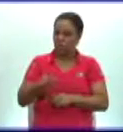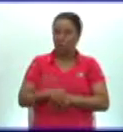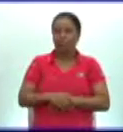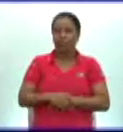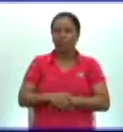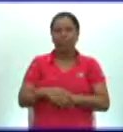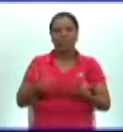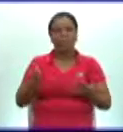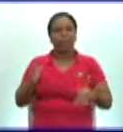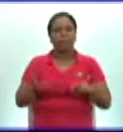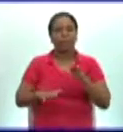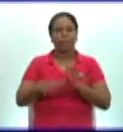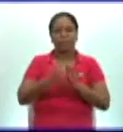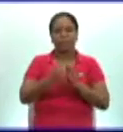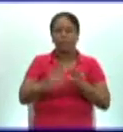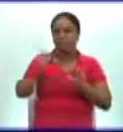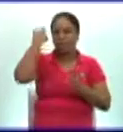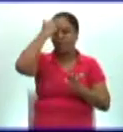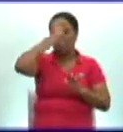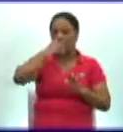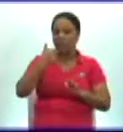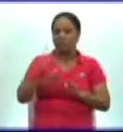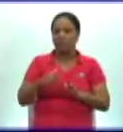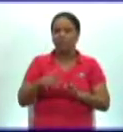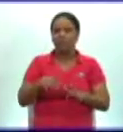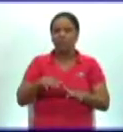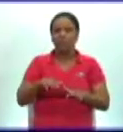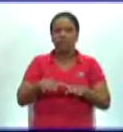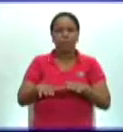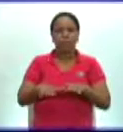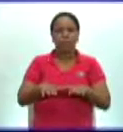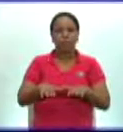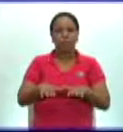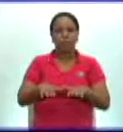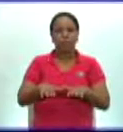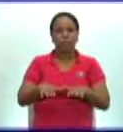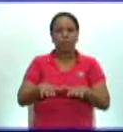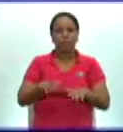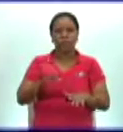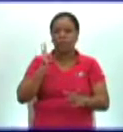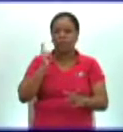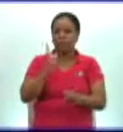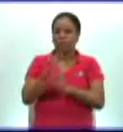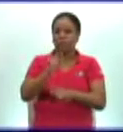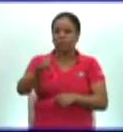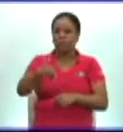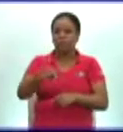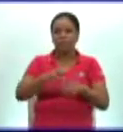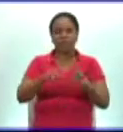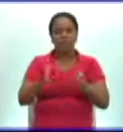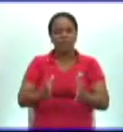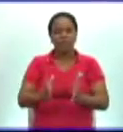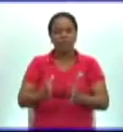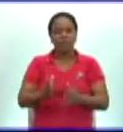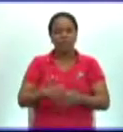¿De qué dependen las características del estado mecánico en que se encuentra ese cuerpo?